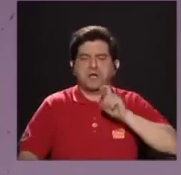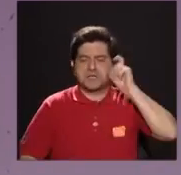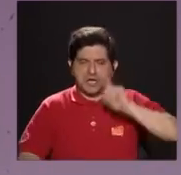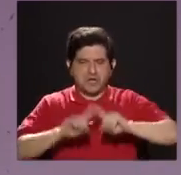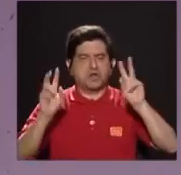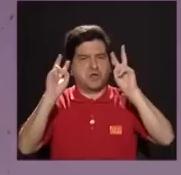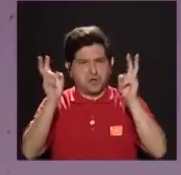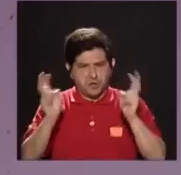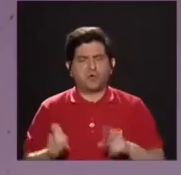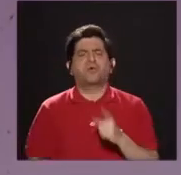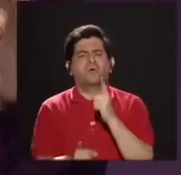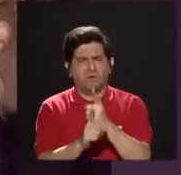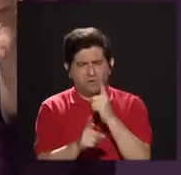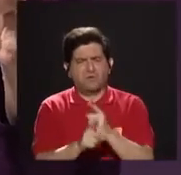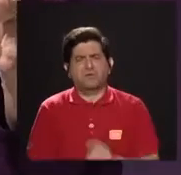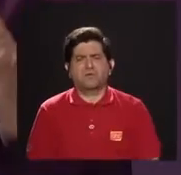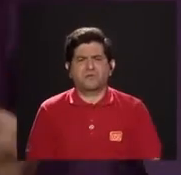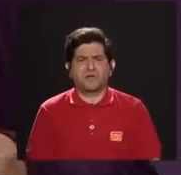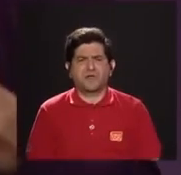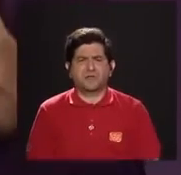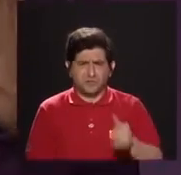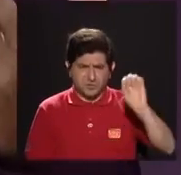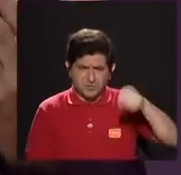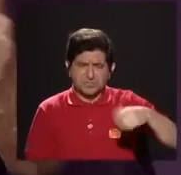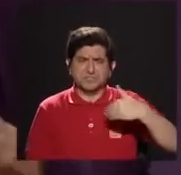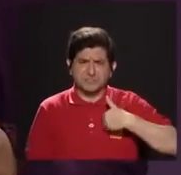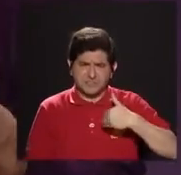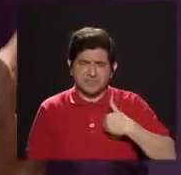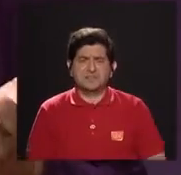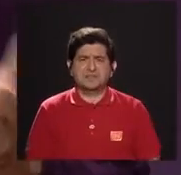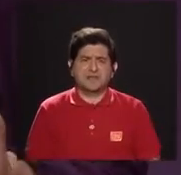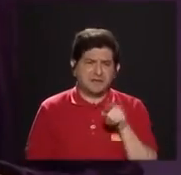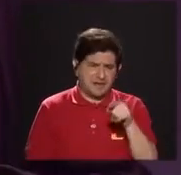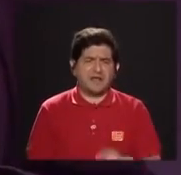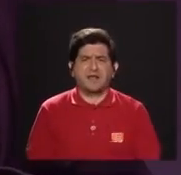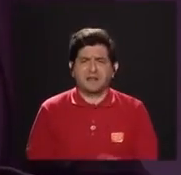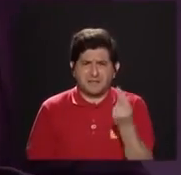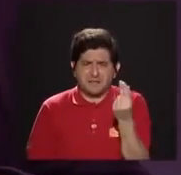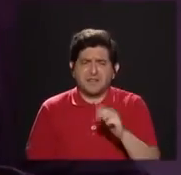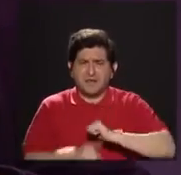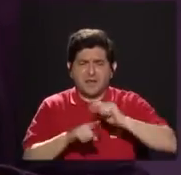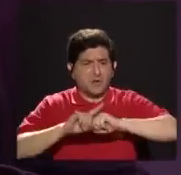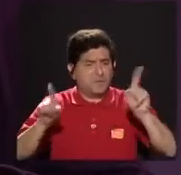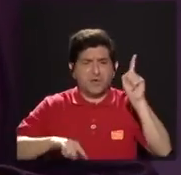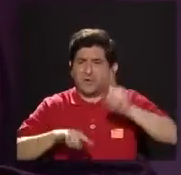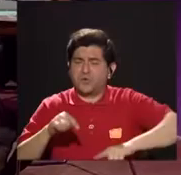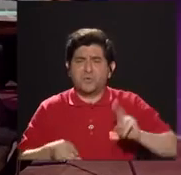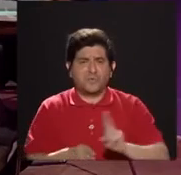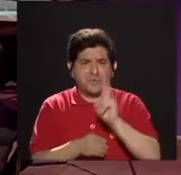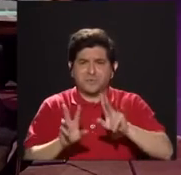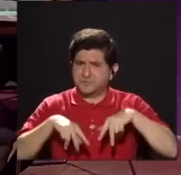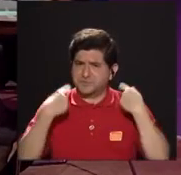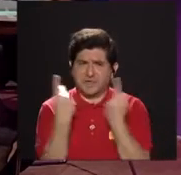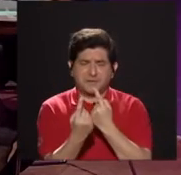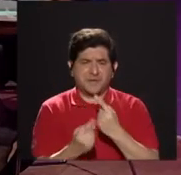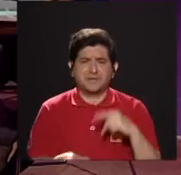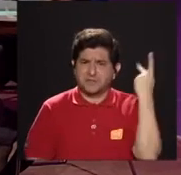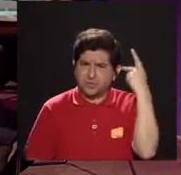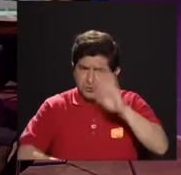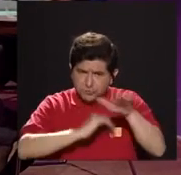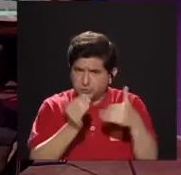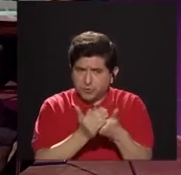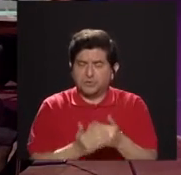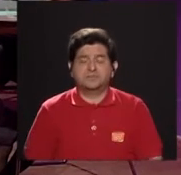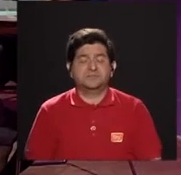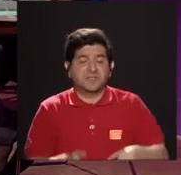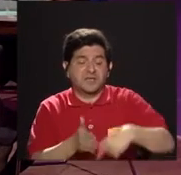cuestiones. Es cierto, hay una gran reserva para capacitación, pero no puede ser utilizada por los partidos. Pero que además no tampoco los partidos políticos a veces